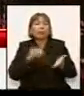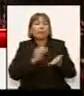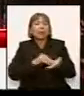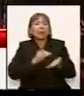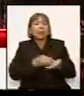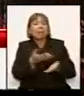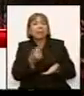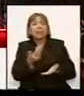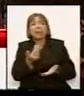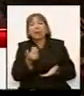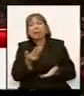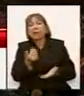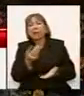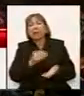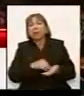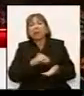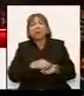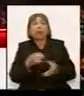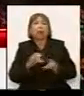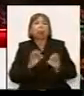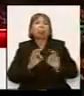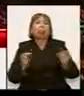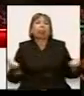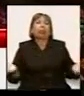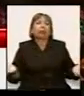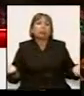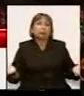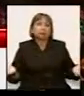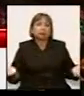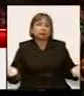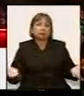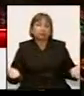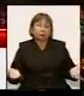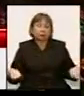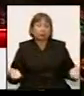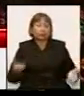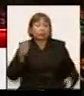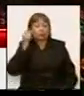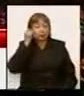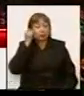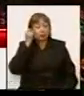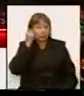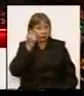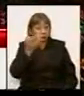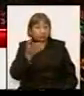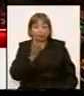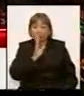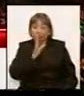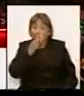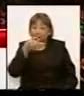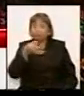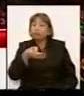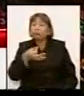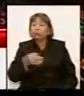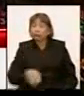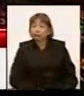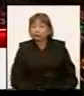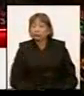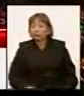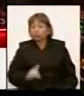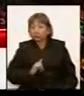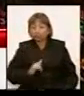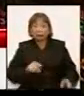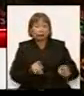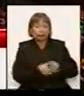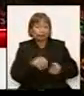presupuesto si al final no ejecutamos lo que corresponde? En ese sentido, señores, hablemos con sinceridad. Y yo también